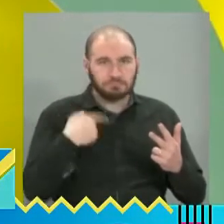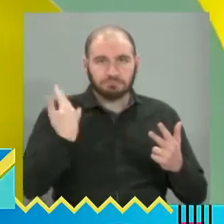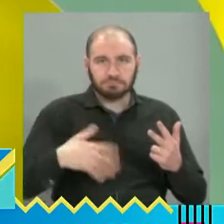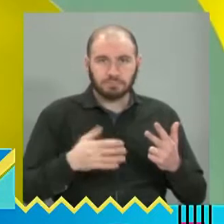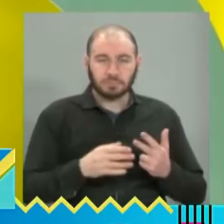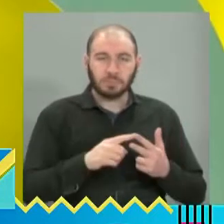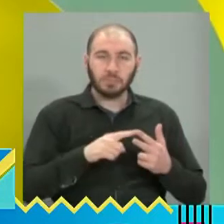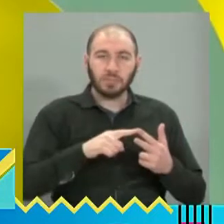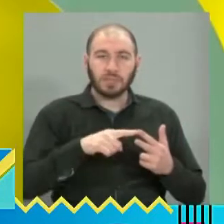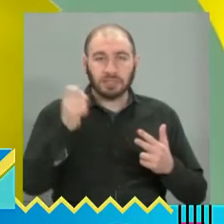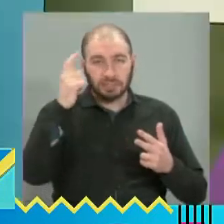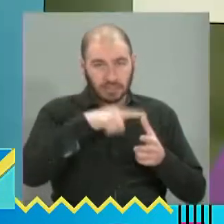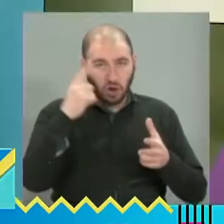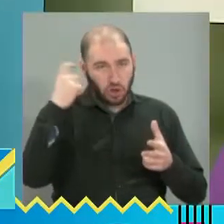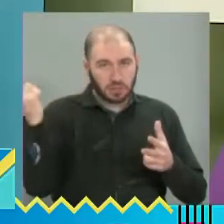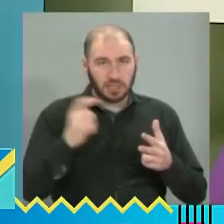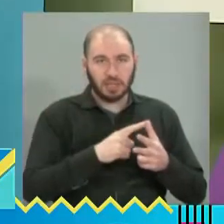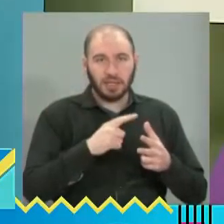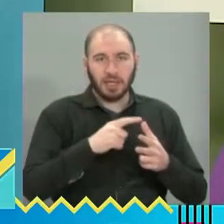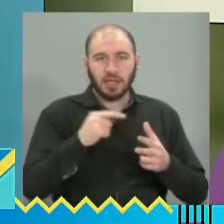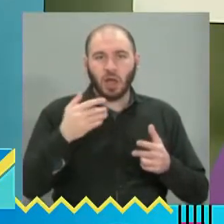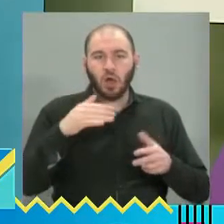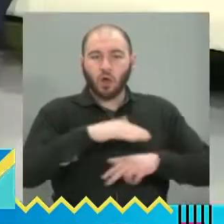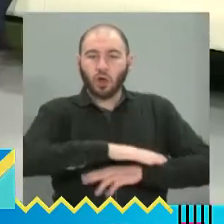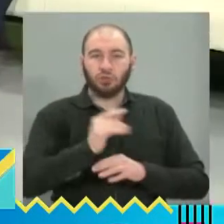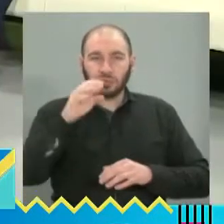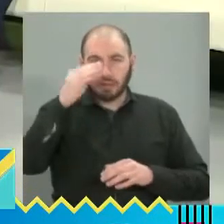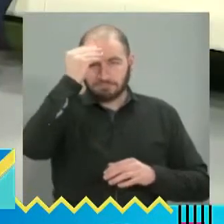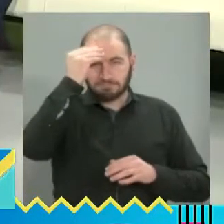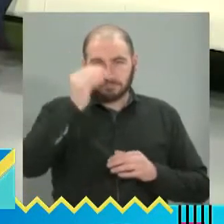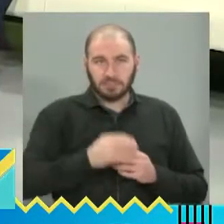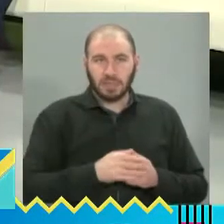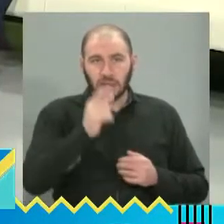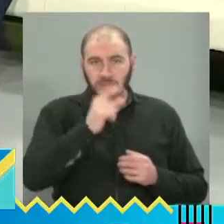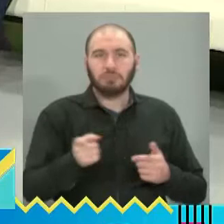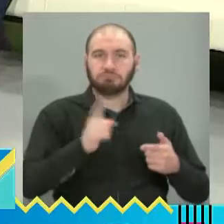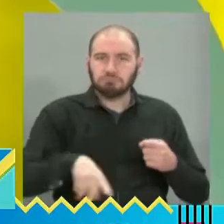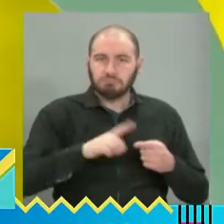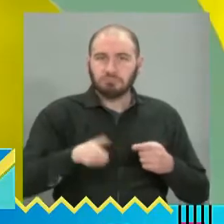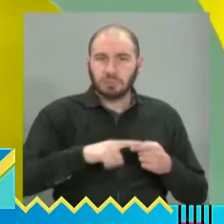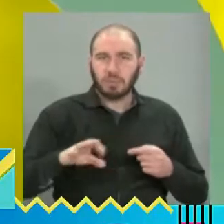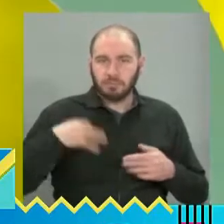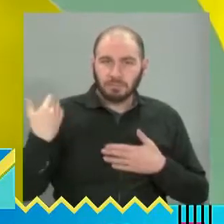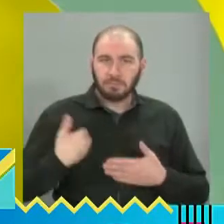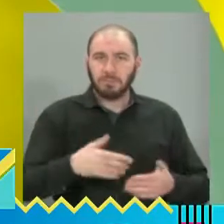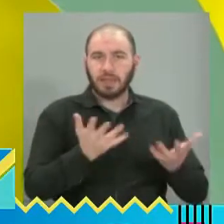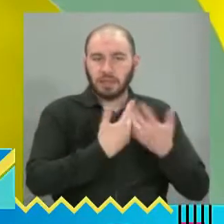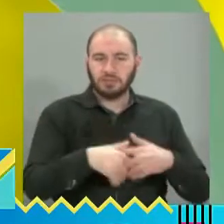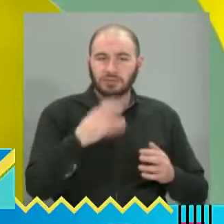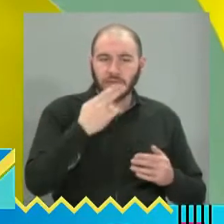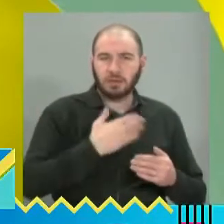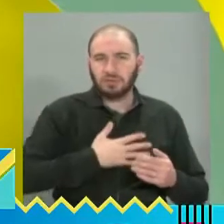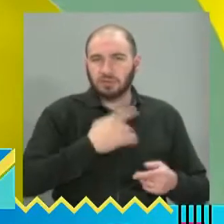doctor. La psicológica es la conducta aprendida. El paciente que repetidamente a lo largo de la vida asoció el tabaco a